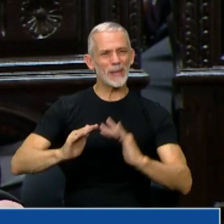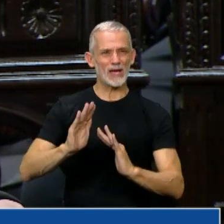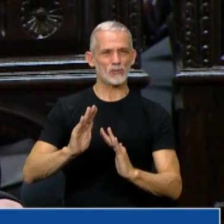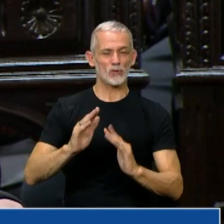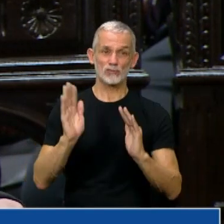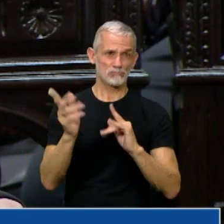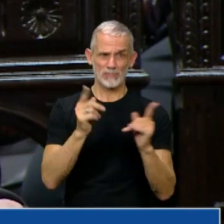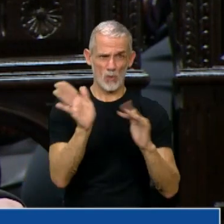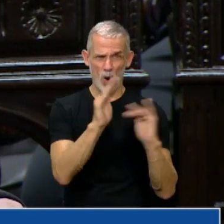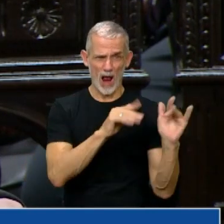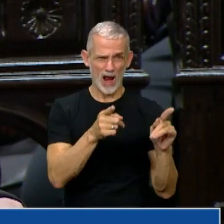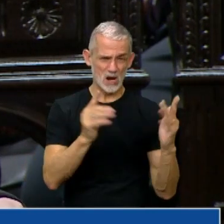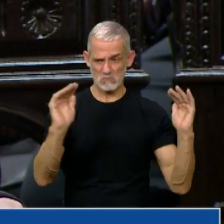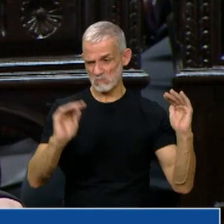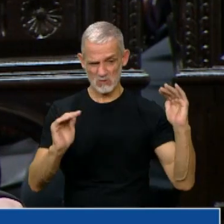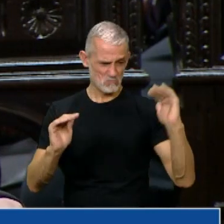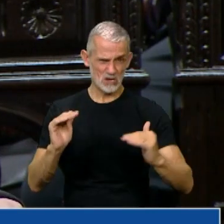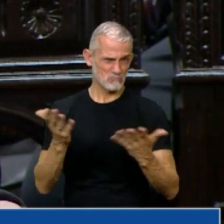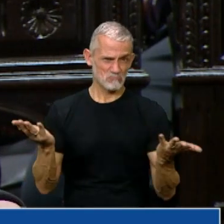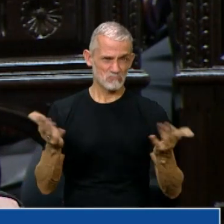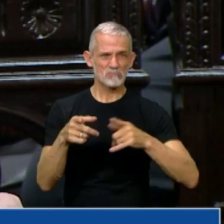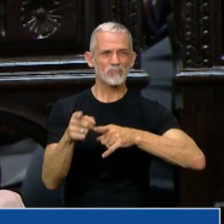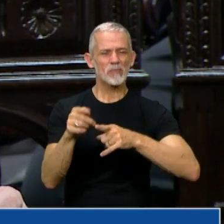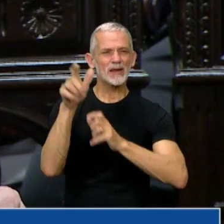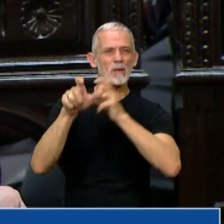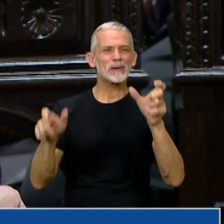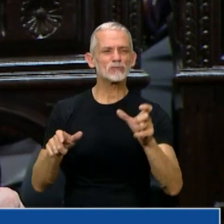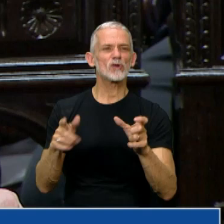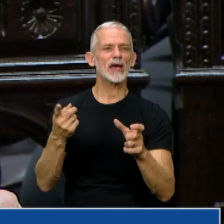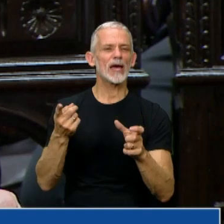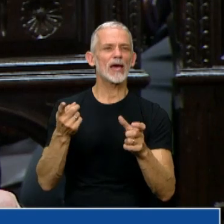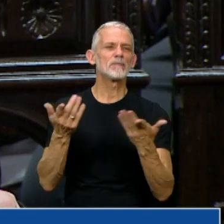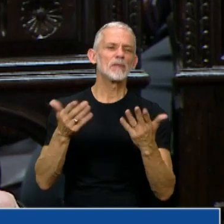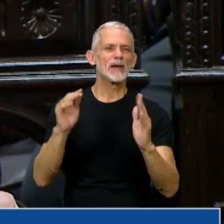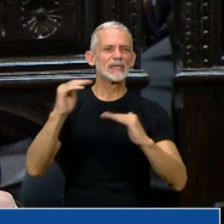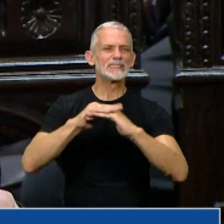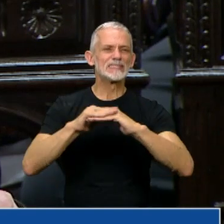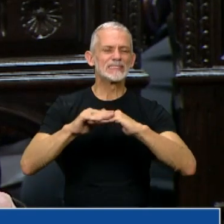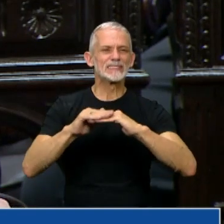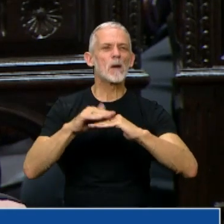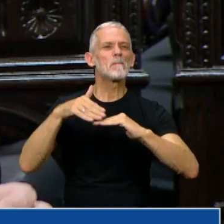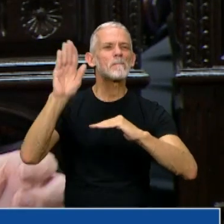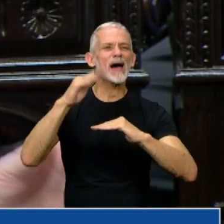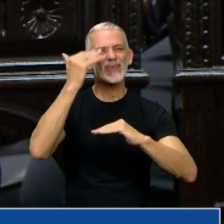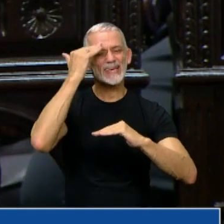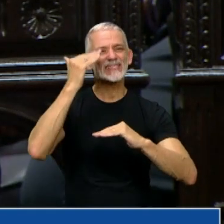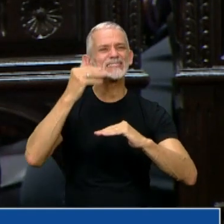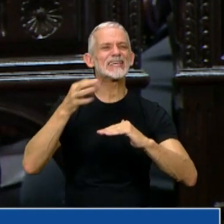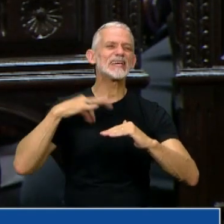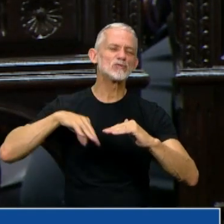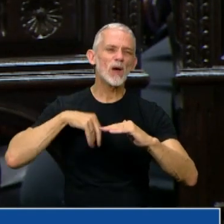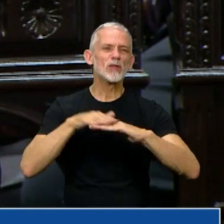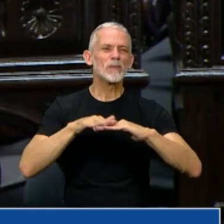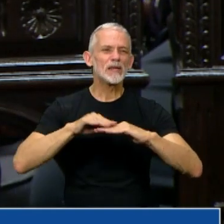de la misma manera, es decir, para aquellos que están en los rangos de por encima de los 15 salarios